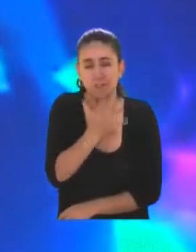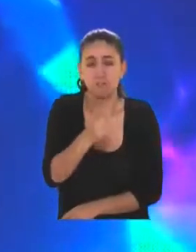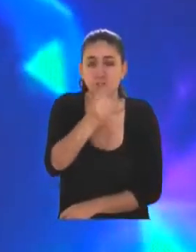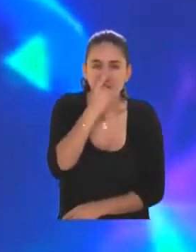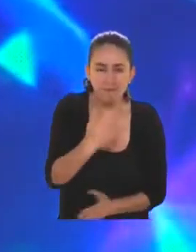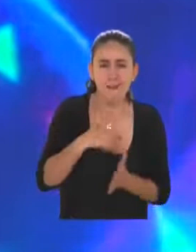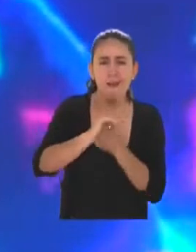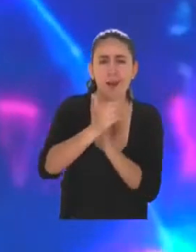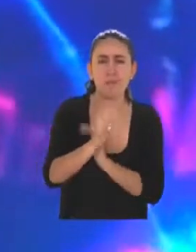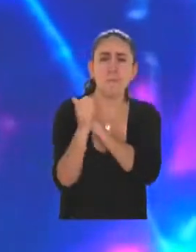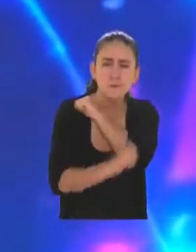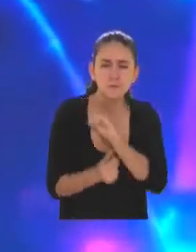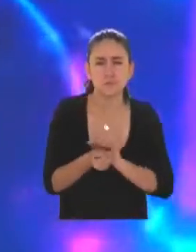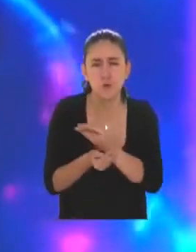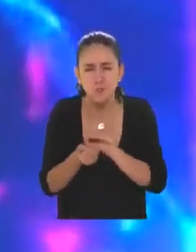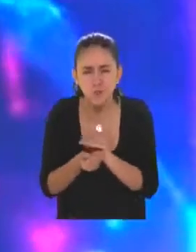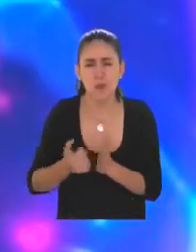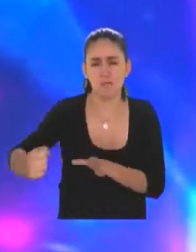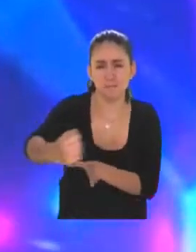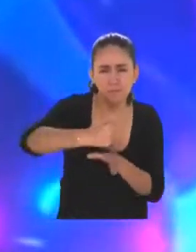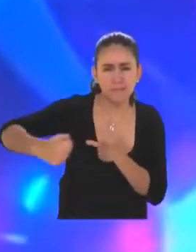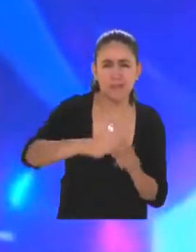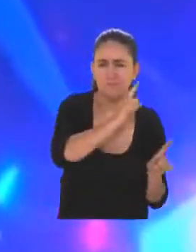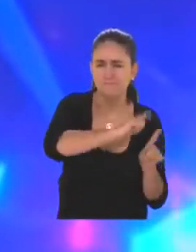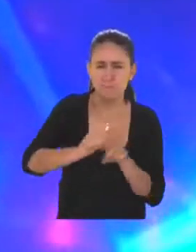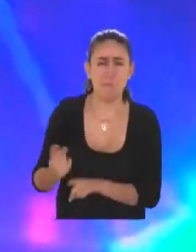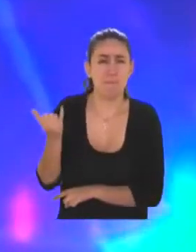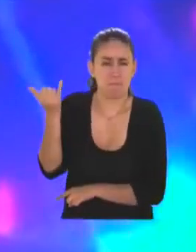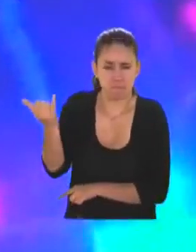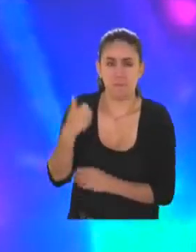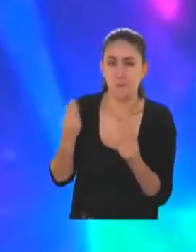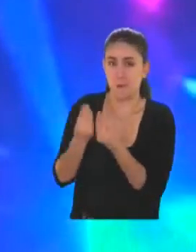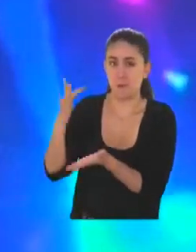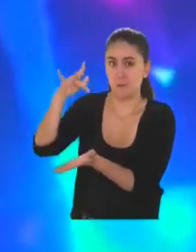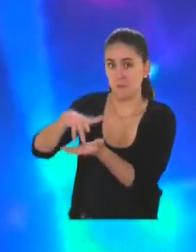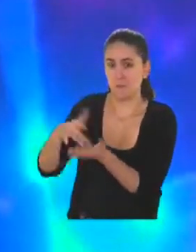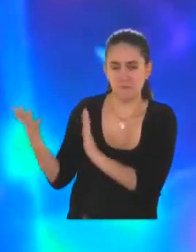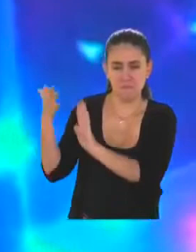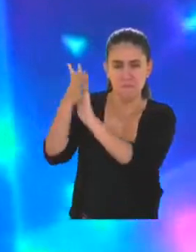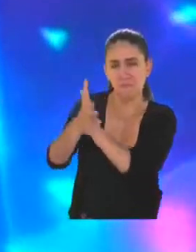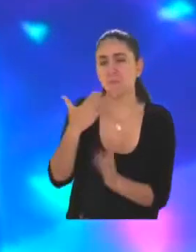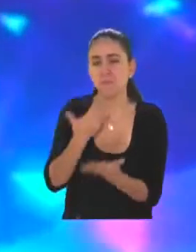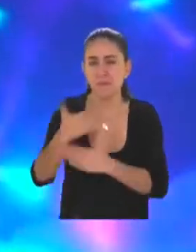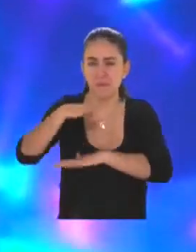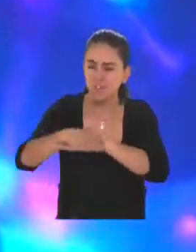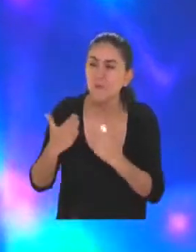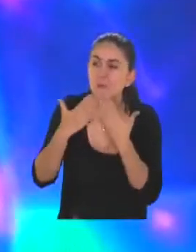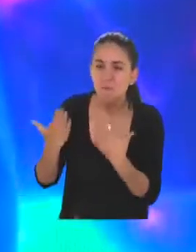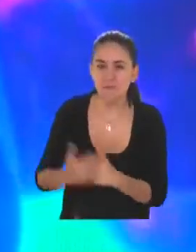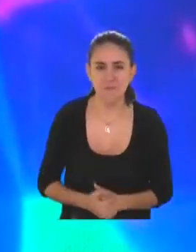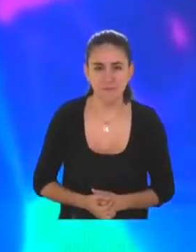encontrar arepas boyacenses, buñuelos y masatos. Allá está precisamente nuestra compañera Katherine Zuluaga. Kate, muy buenas tardes, ¿qué tal